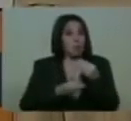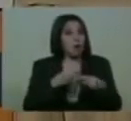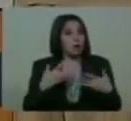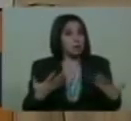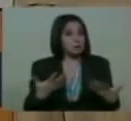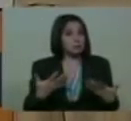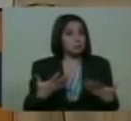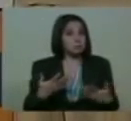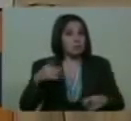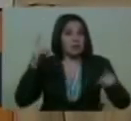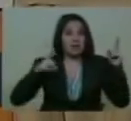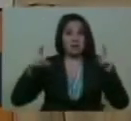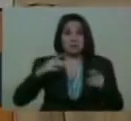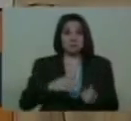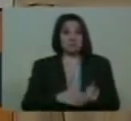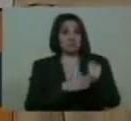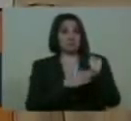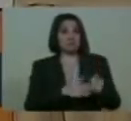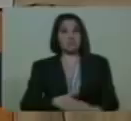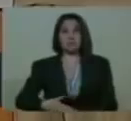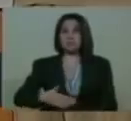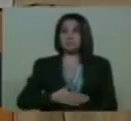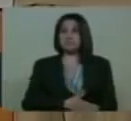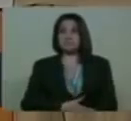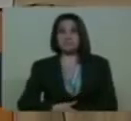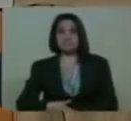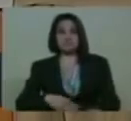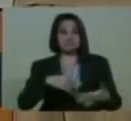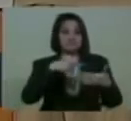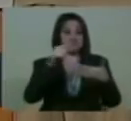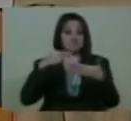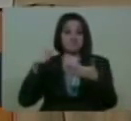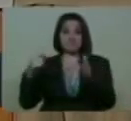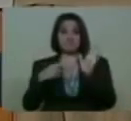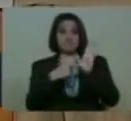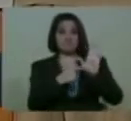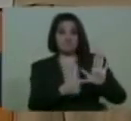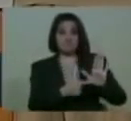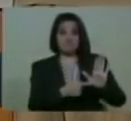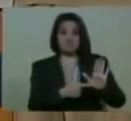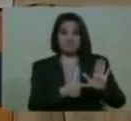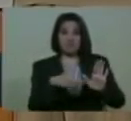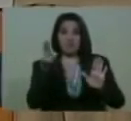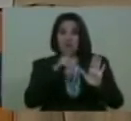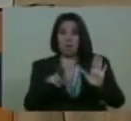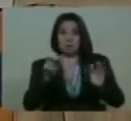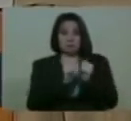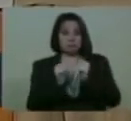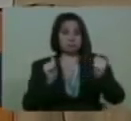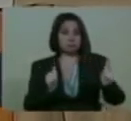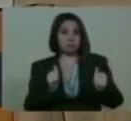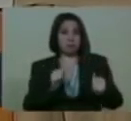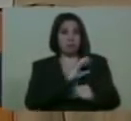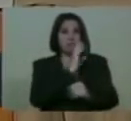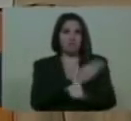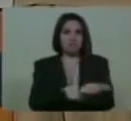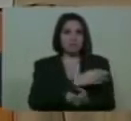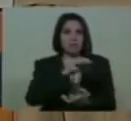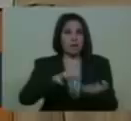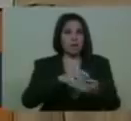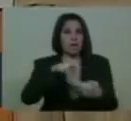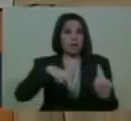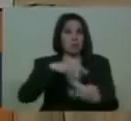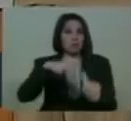unos dirigentes muy cómodos que tienen una tarjeta electoral y el partido es una tarjeta. Entonces la utilizan para dividir las fuerzas revolucionarias en